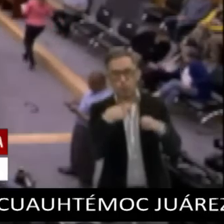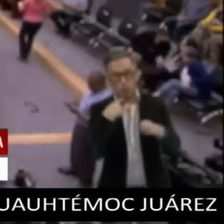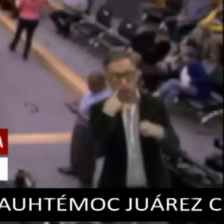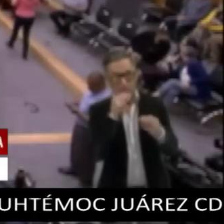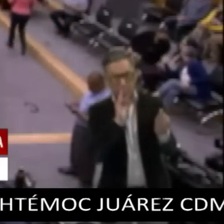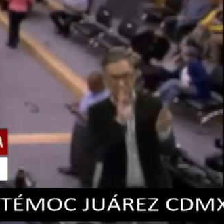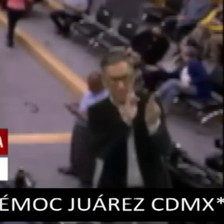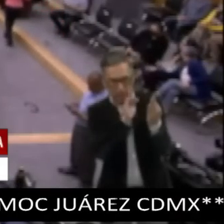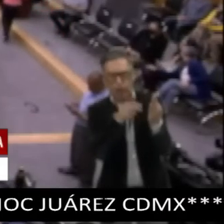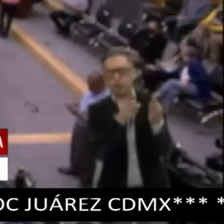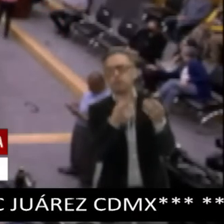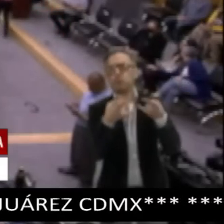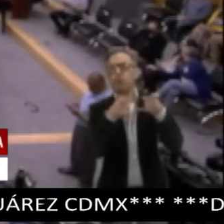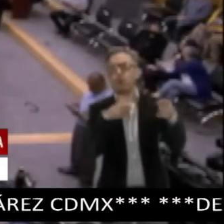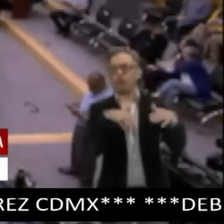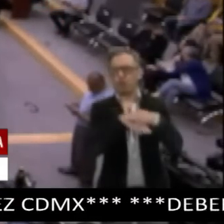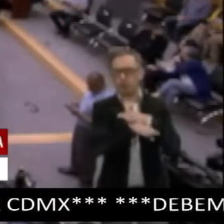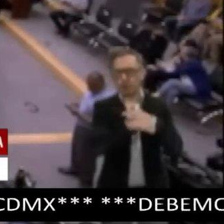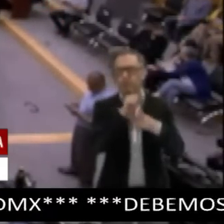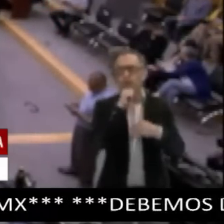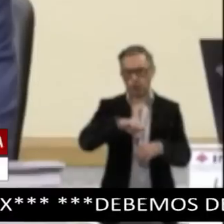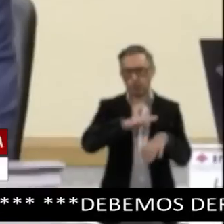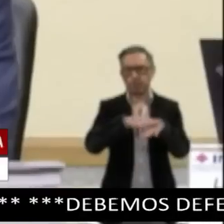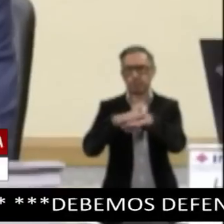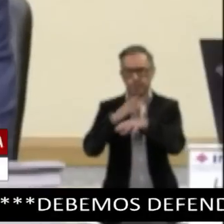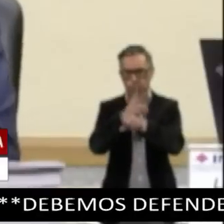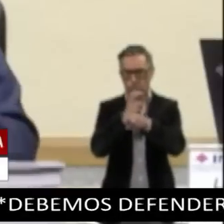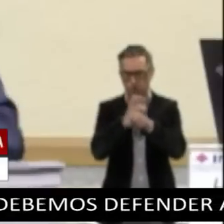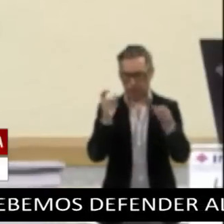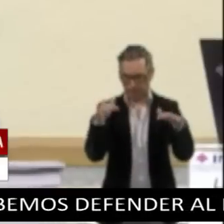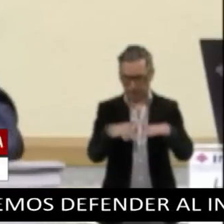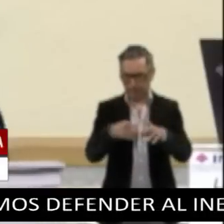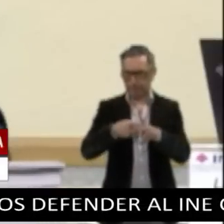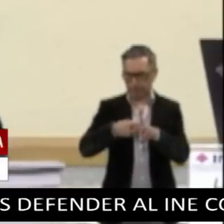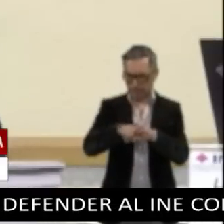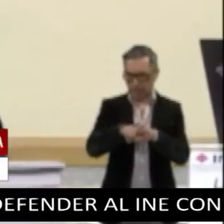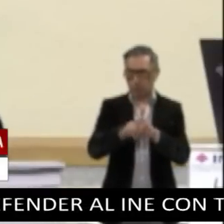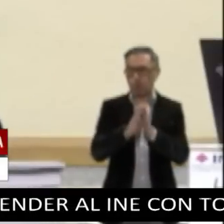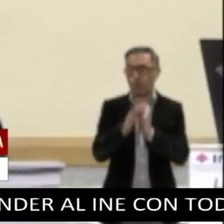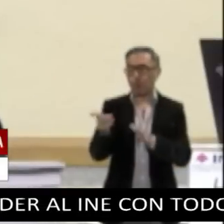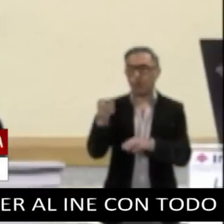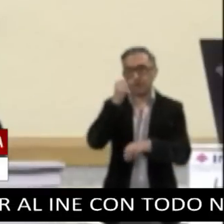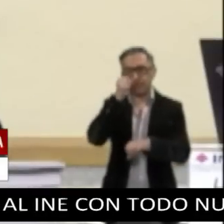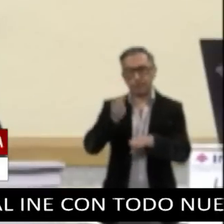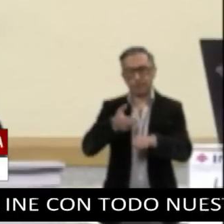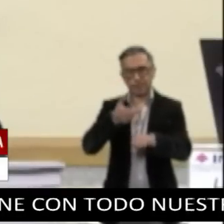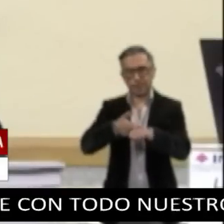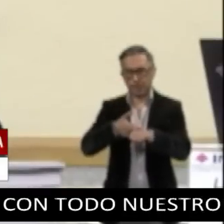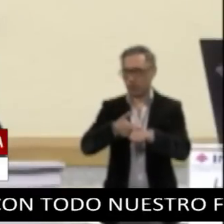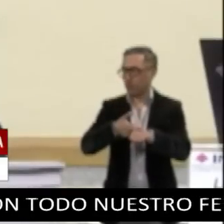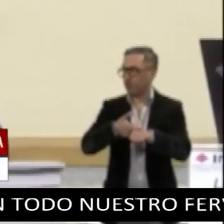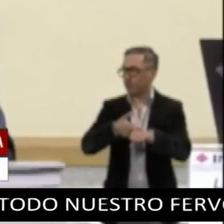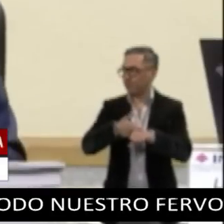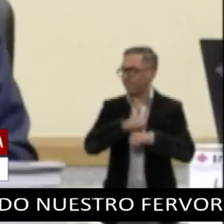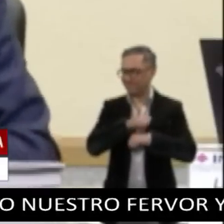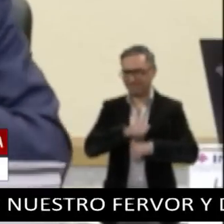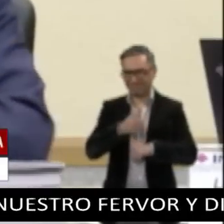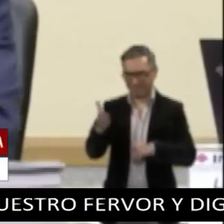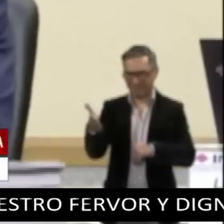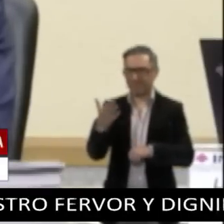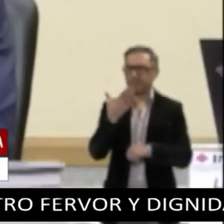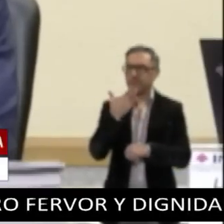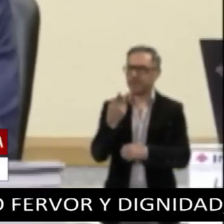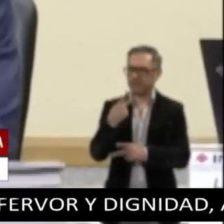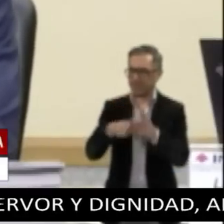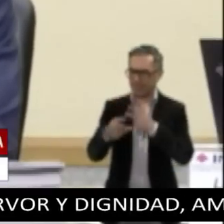casirsey es decir es muy probable que de la que de la quinteta de presidenta salga una persona allegada o con